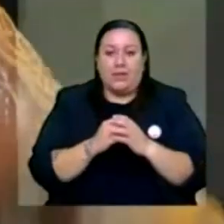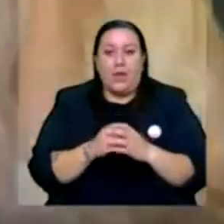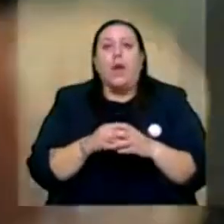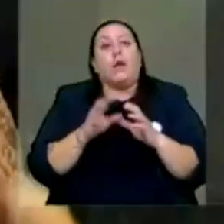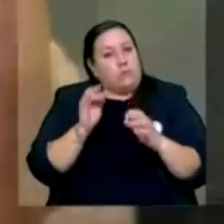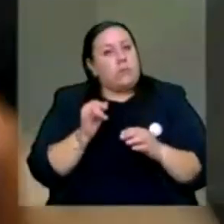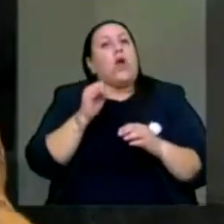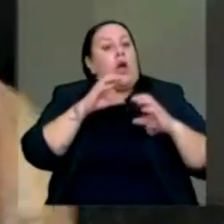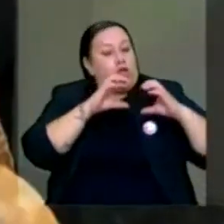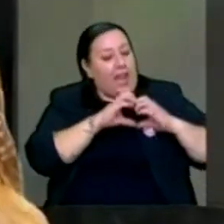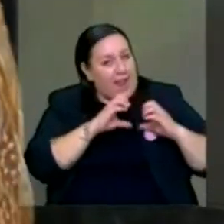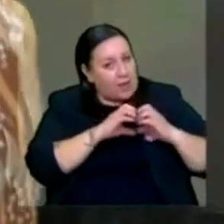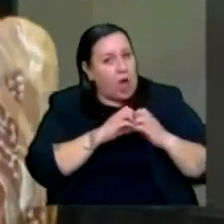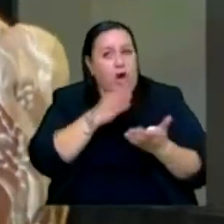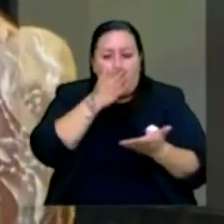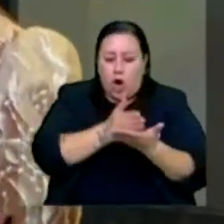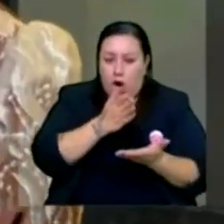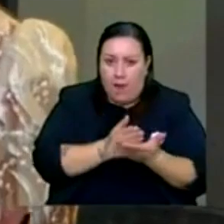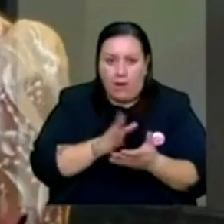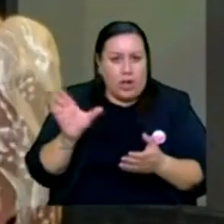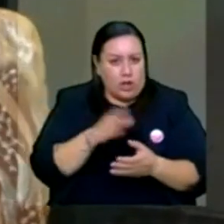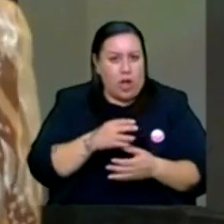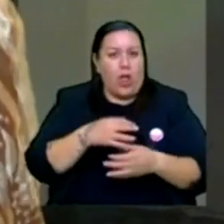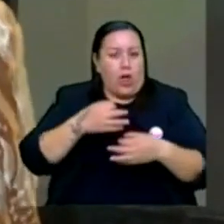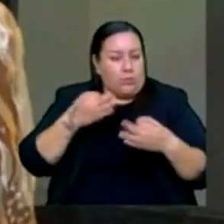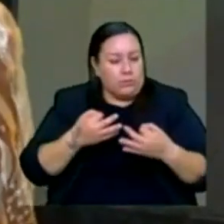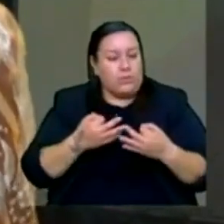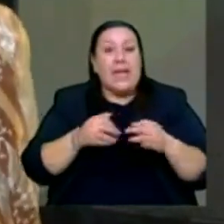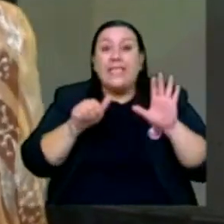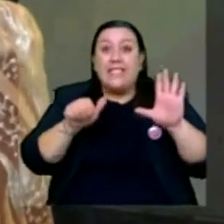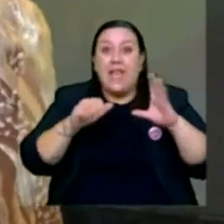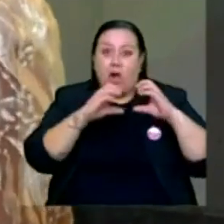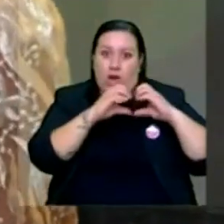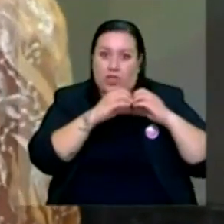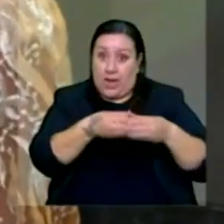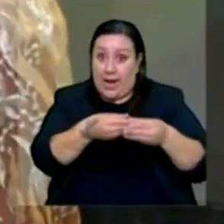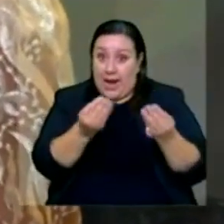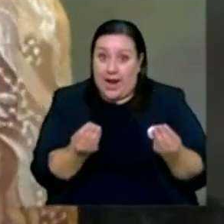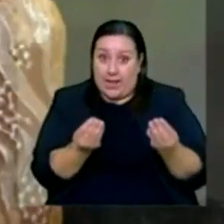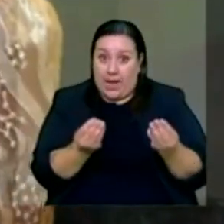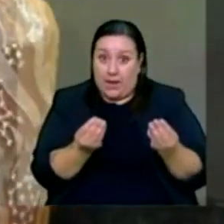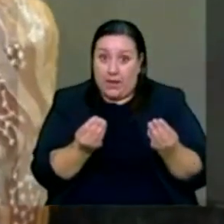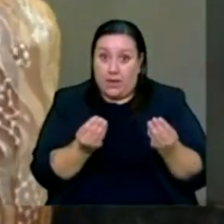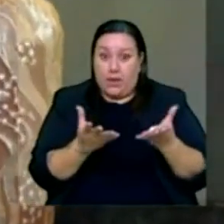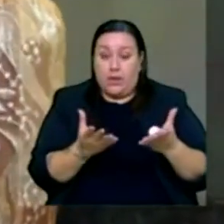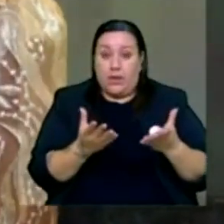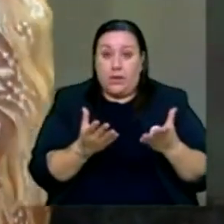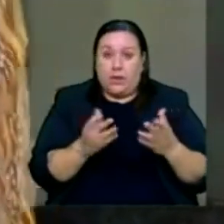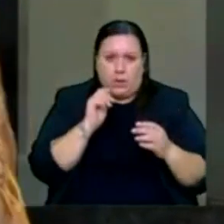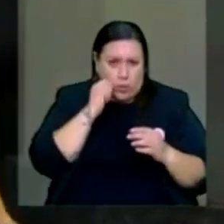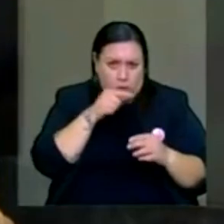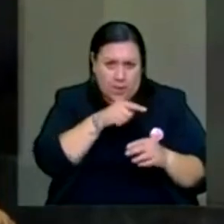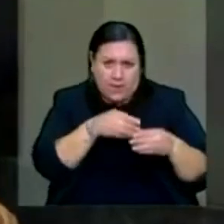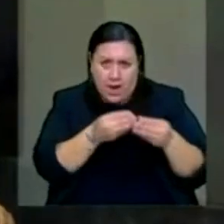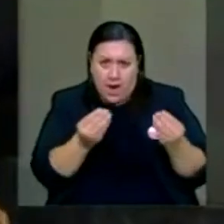recauda sucede de verdad y se hace realidad. ¿Cuál? 6 de corazones. ¿Por qué 6 de corazones y no otra más? Y porque me gustó esa a mí. A mí